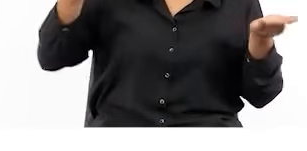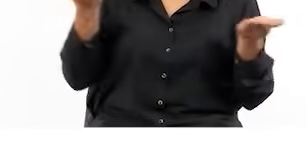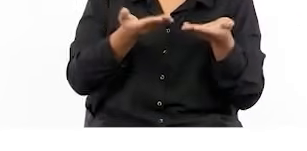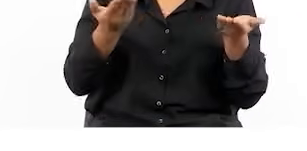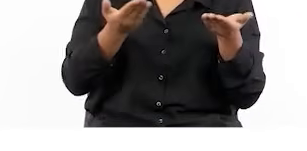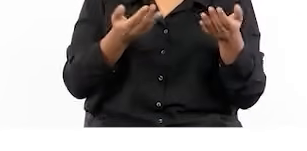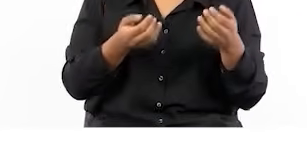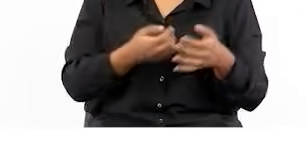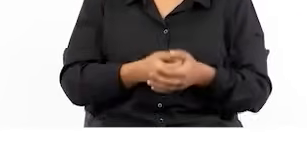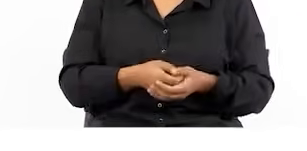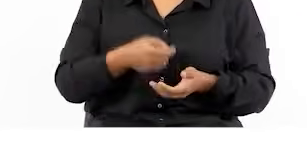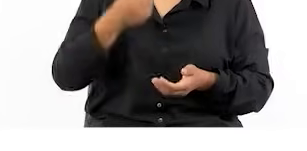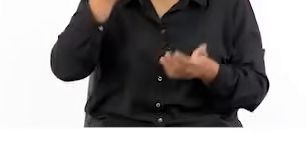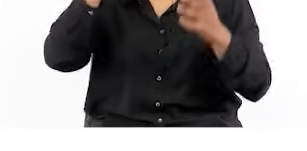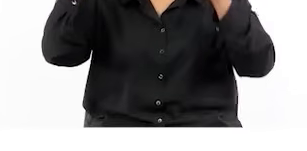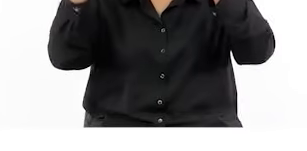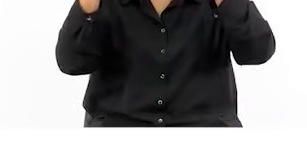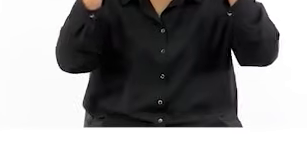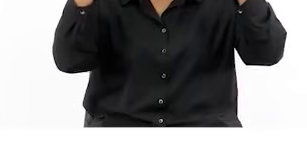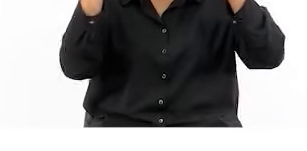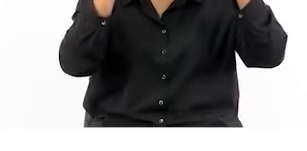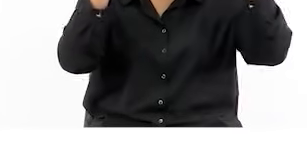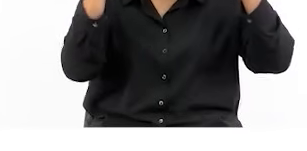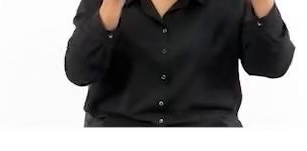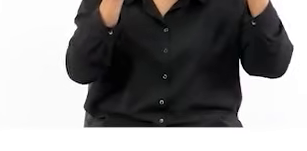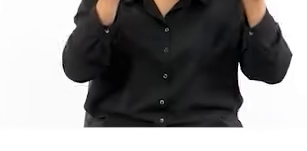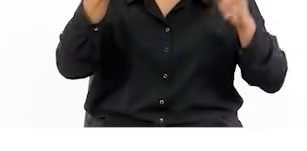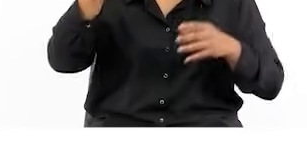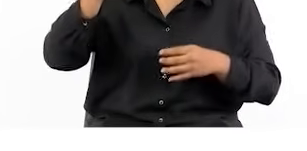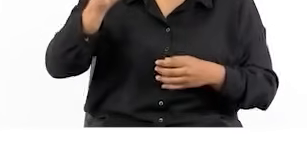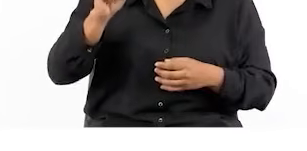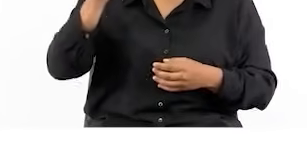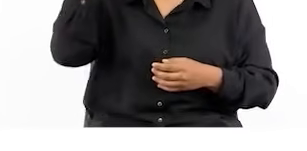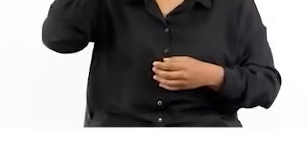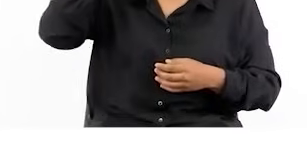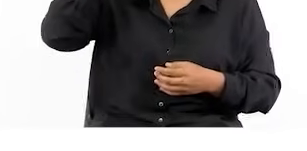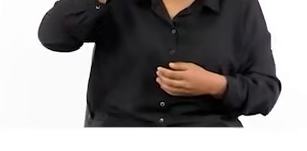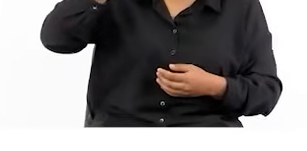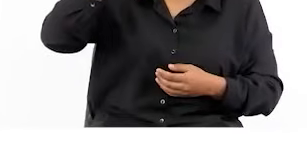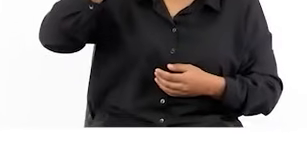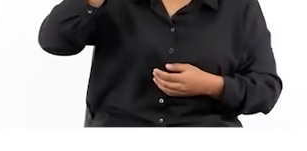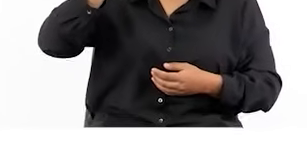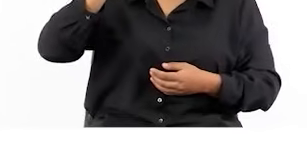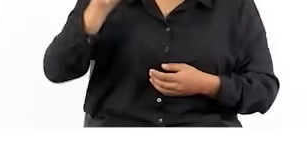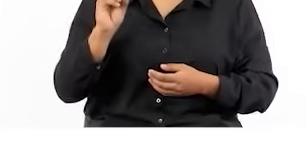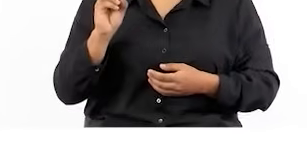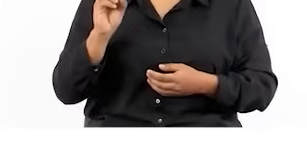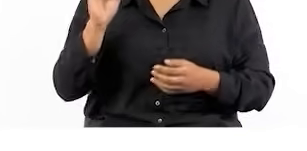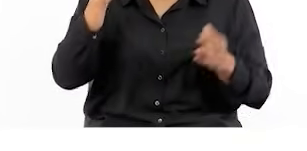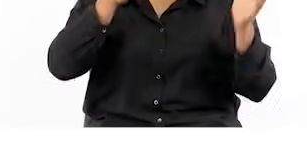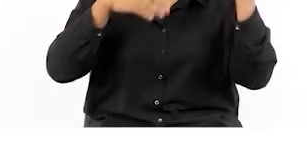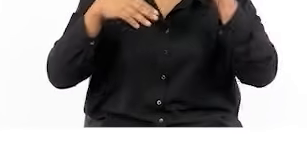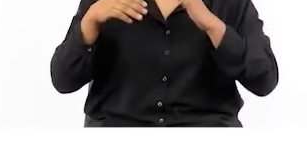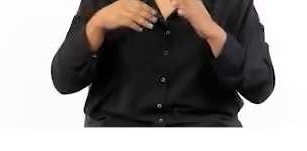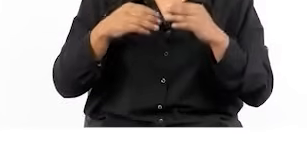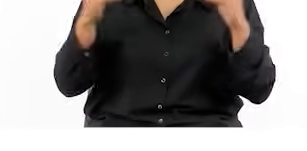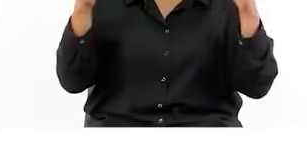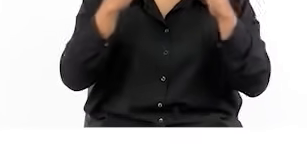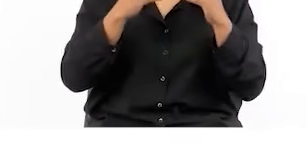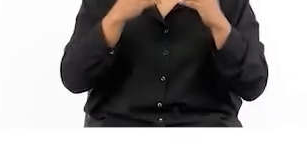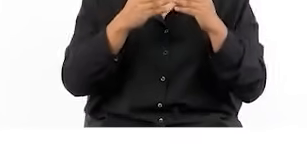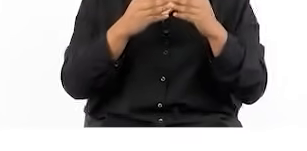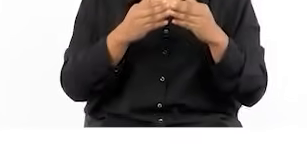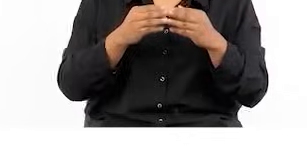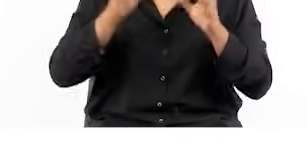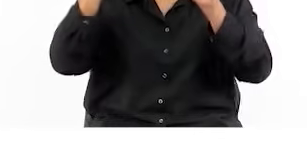nuestro Sol. Las nebulosas son nubes, como ya aprendimos, de polvo y gas. Pero así como las estrellas